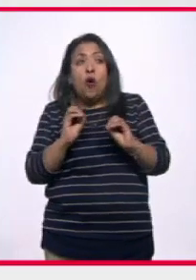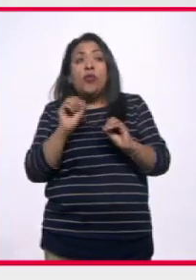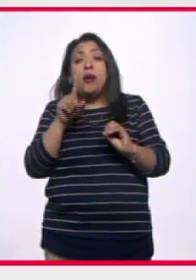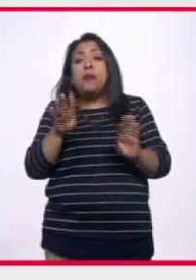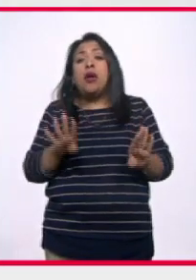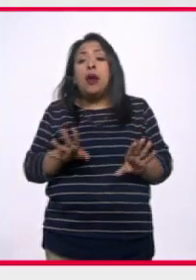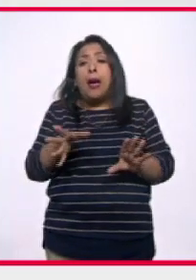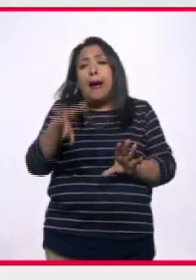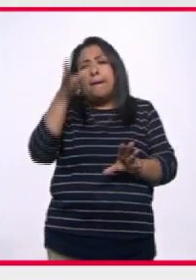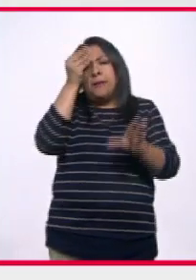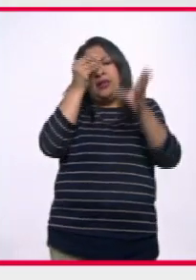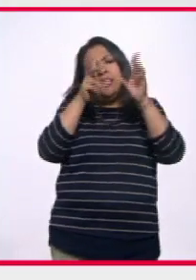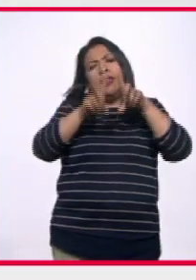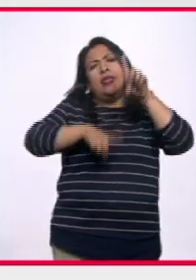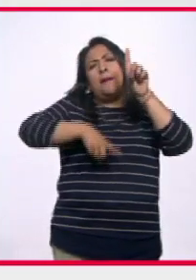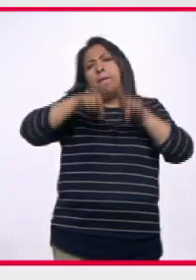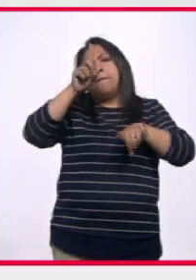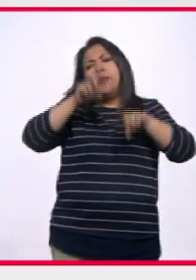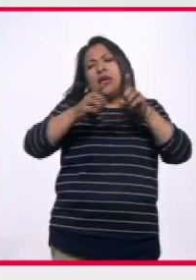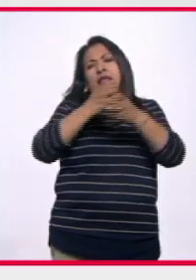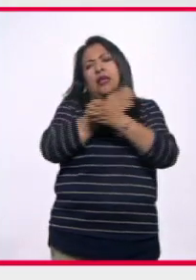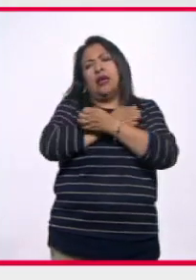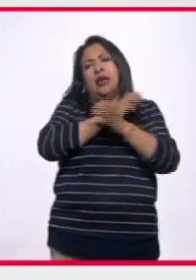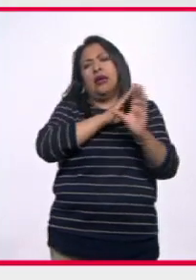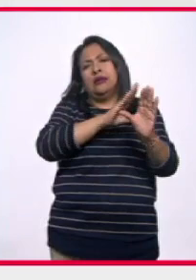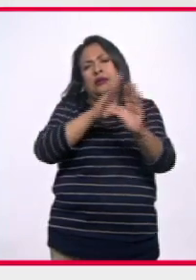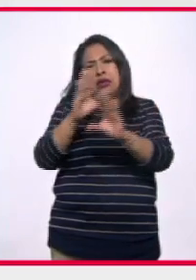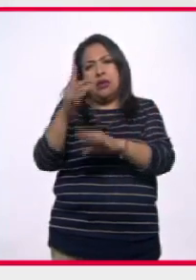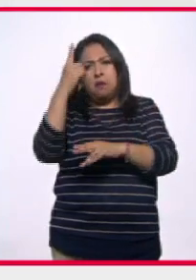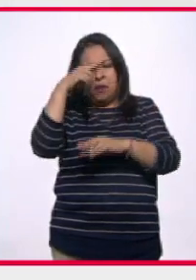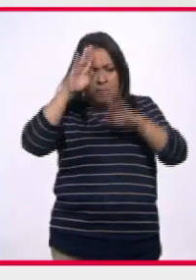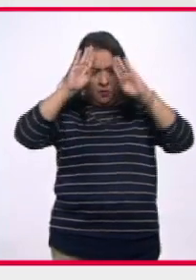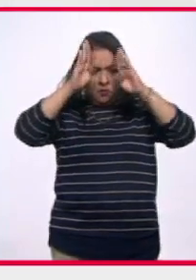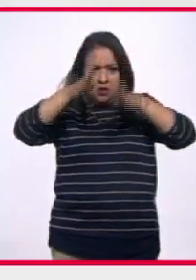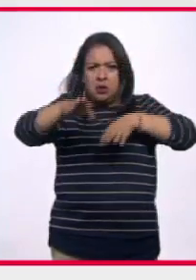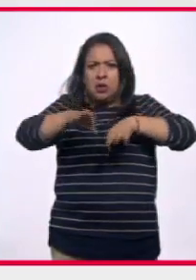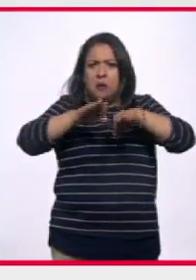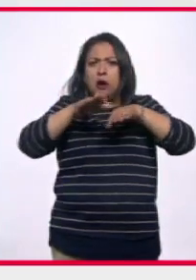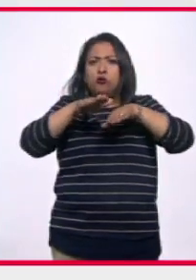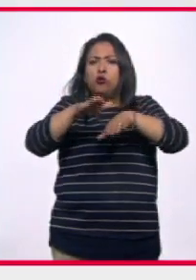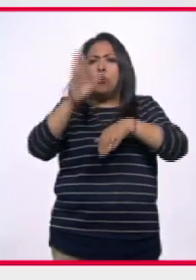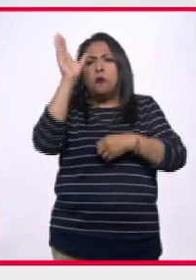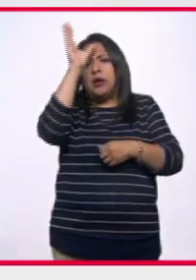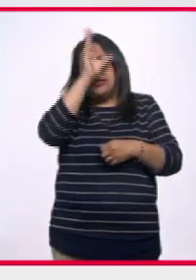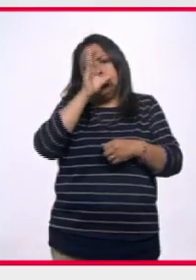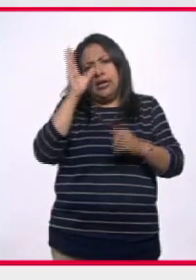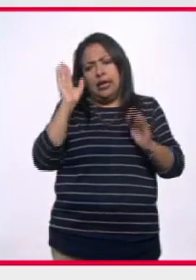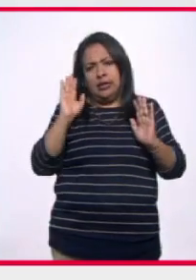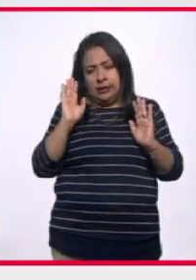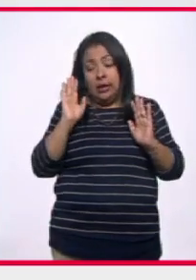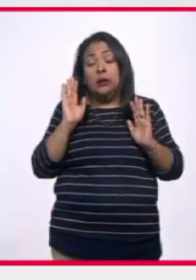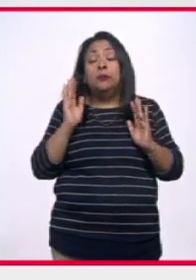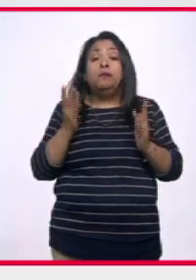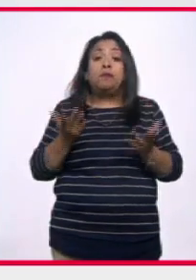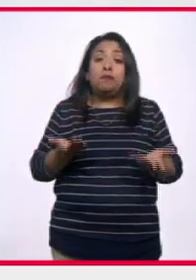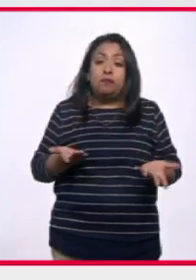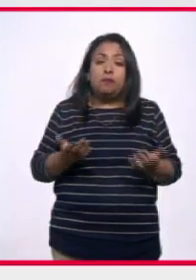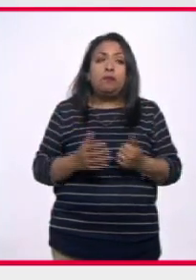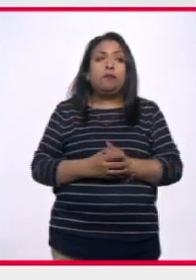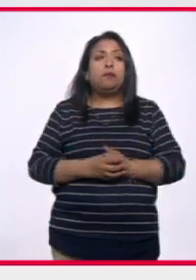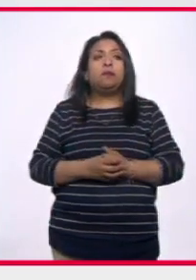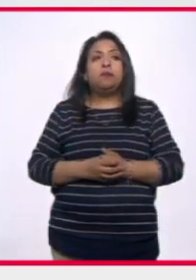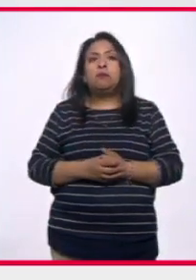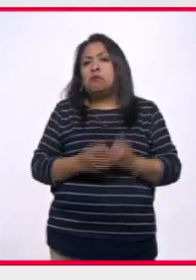adquiridas dependiendo del tipo de educación para dedicarse a un trabajo científico y por